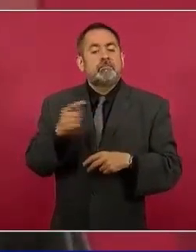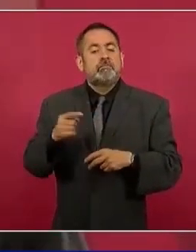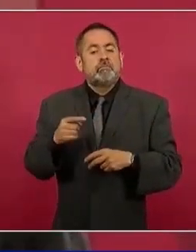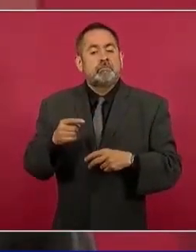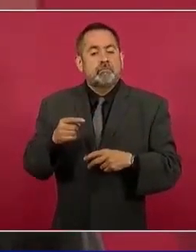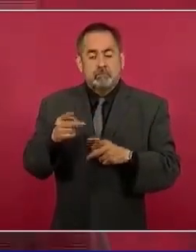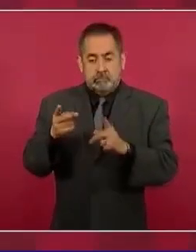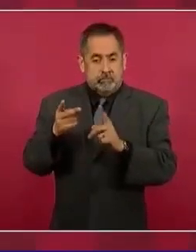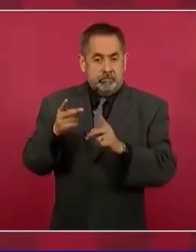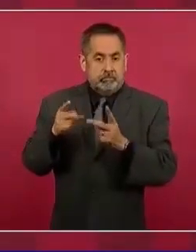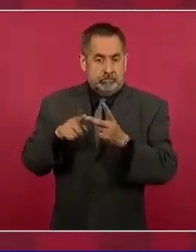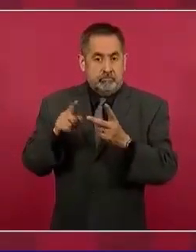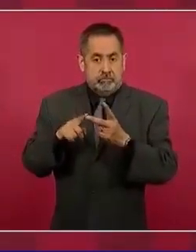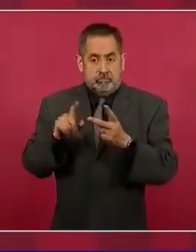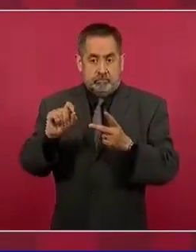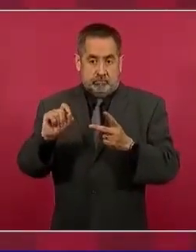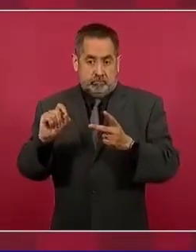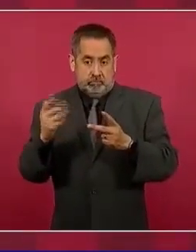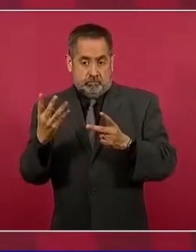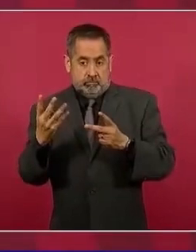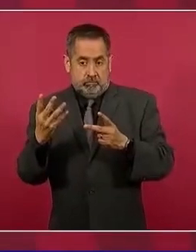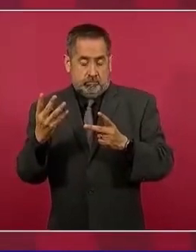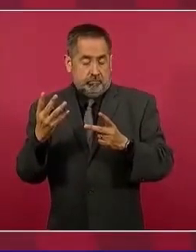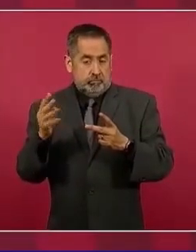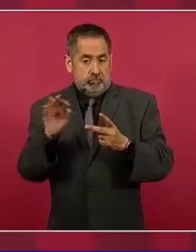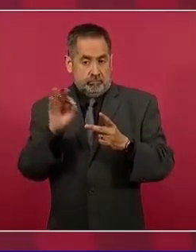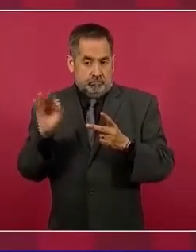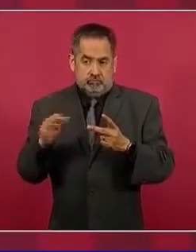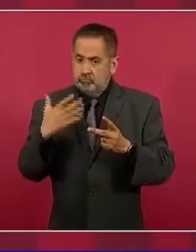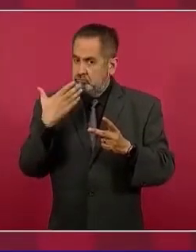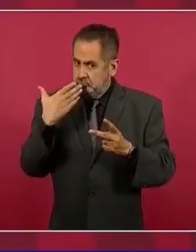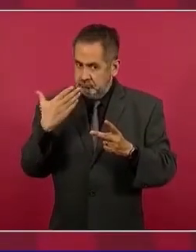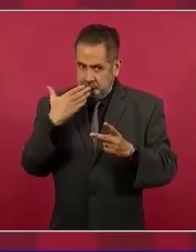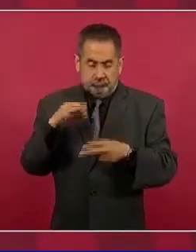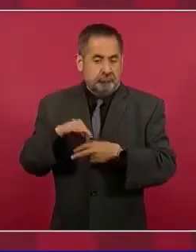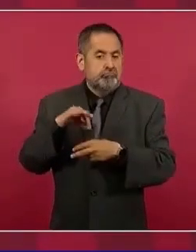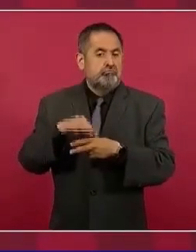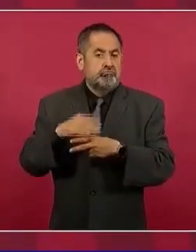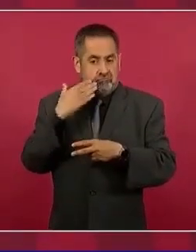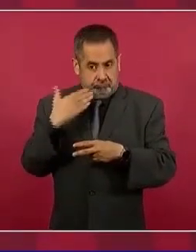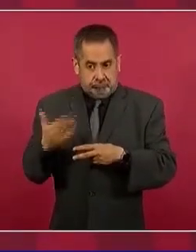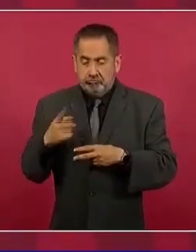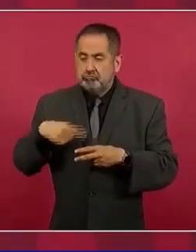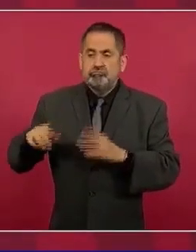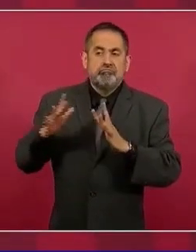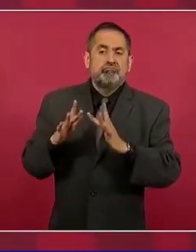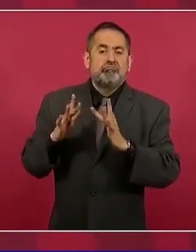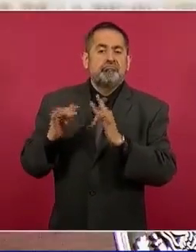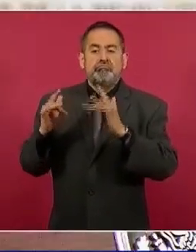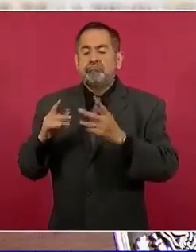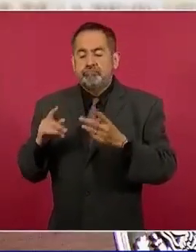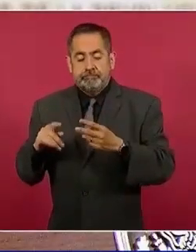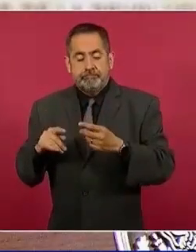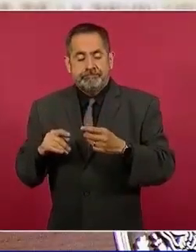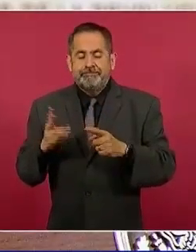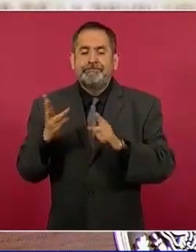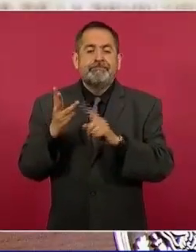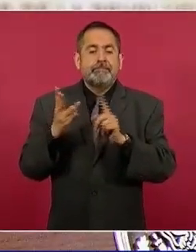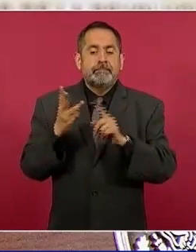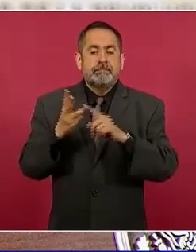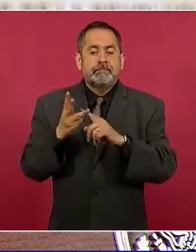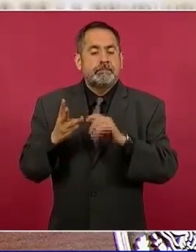segundo lugar con 24, que es bueno también eso para los franceses. Y en tercero, mi